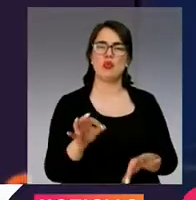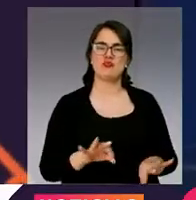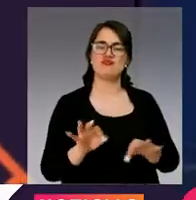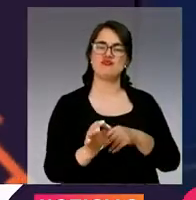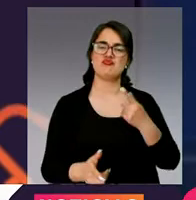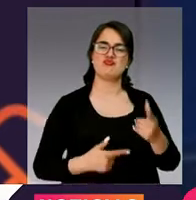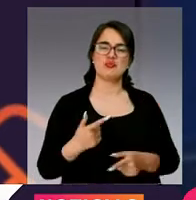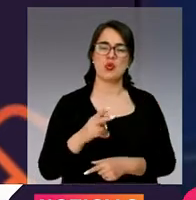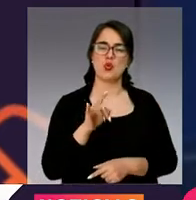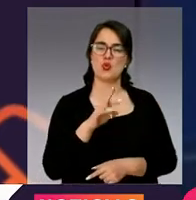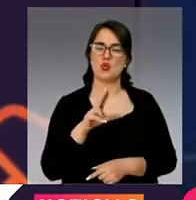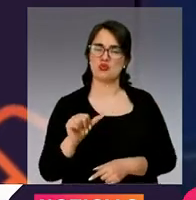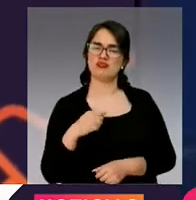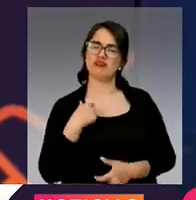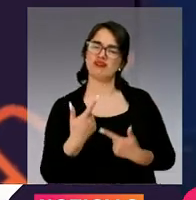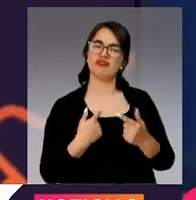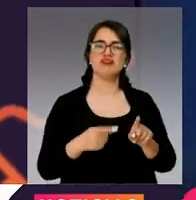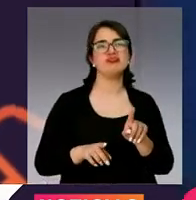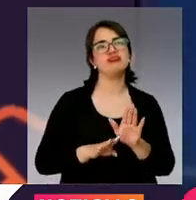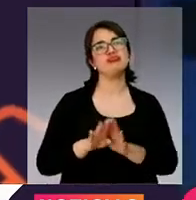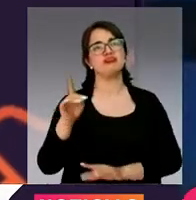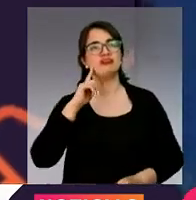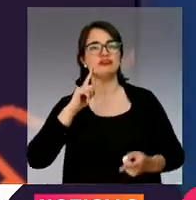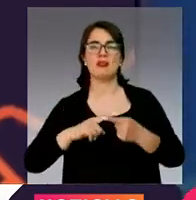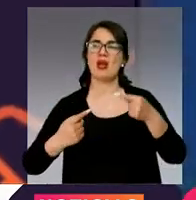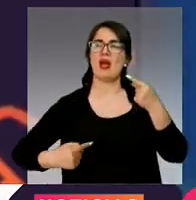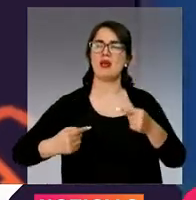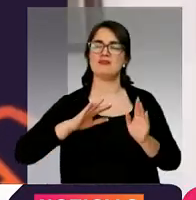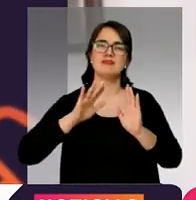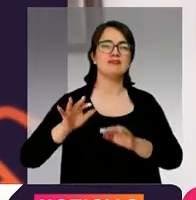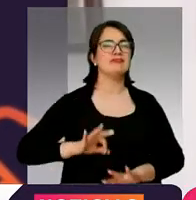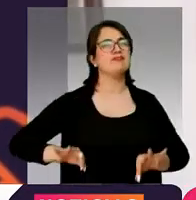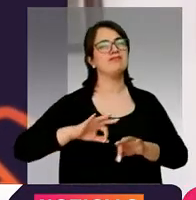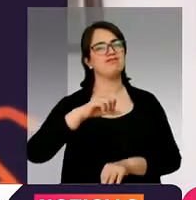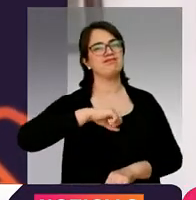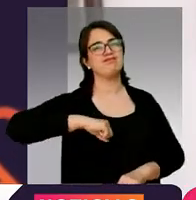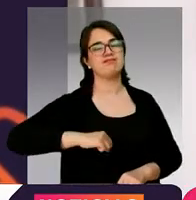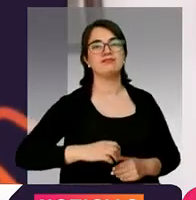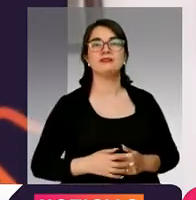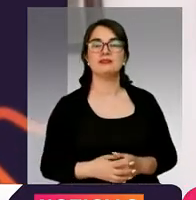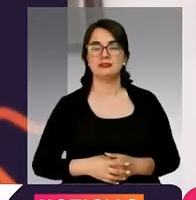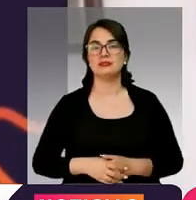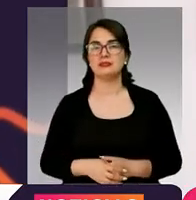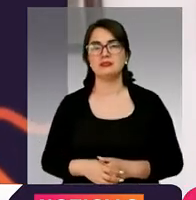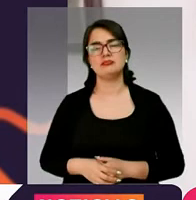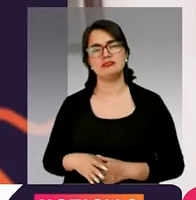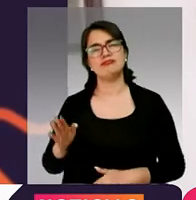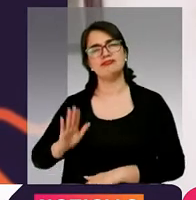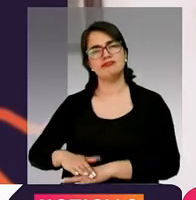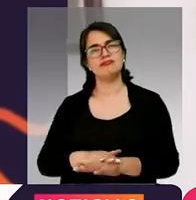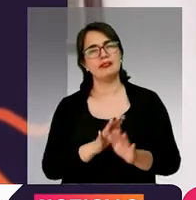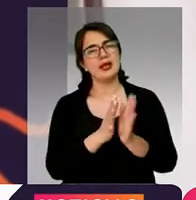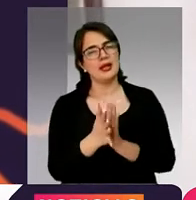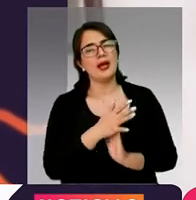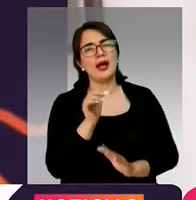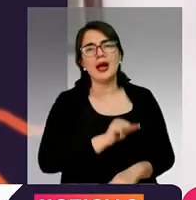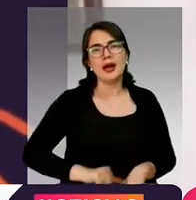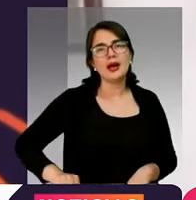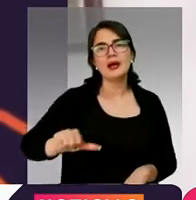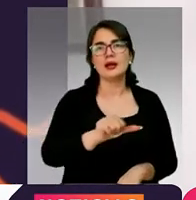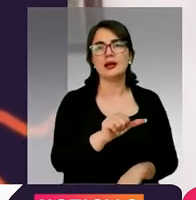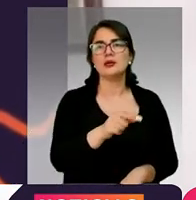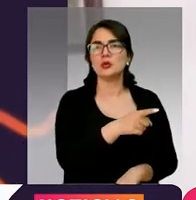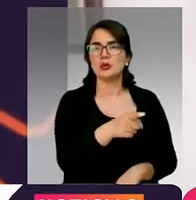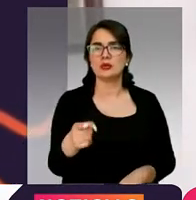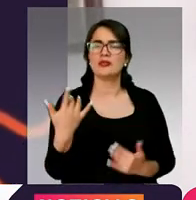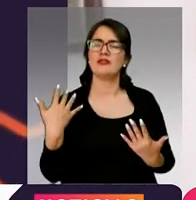Urrutia luchen más allá de la competencia por sus derechos. Yo quiero decirles a todas feliz día y